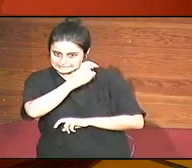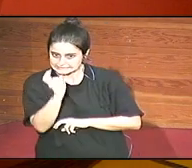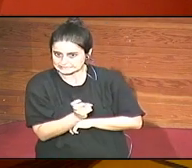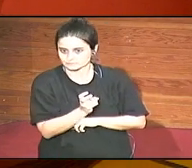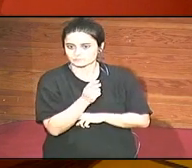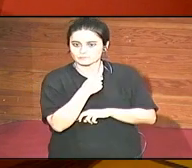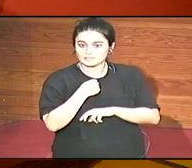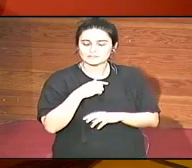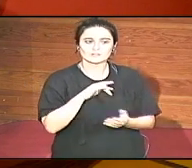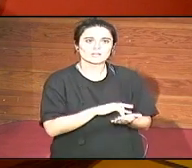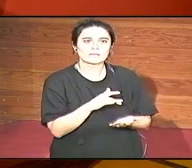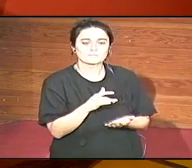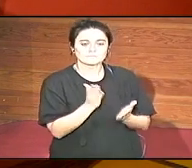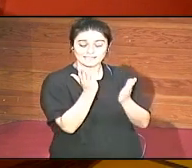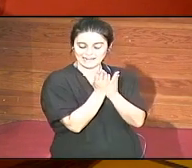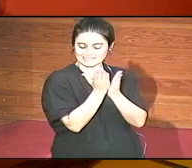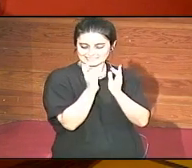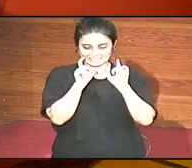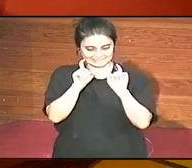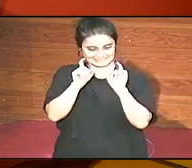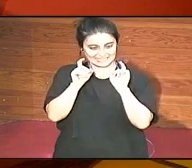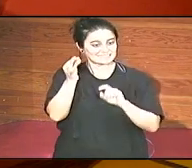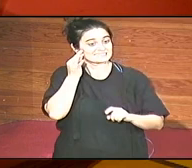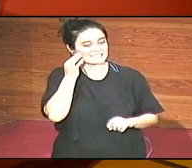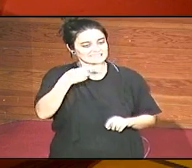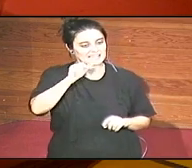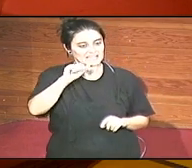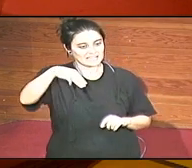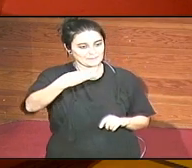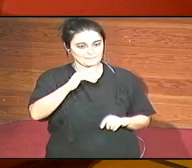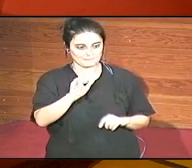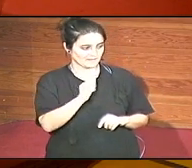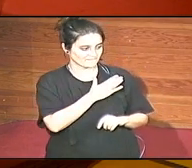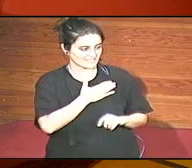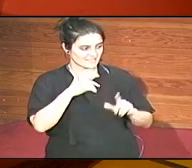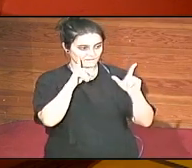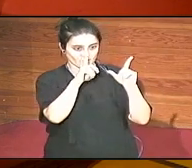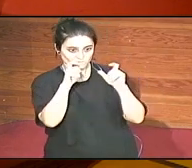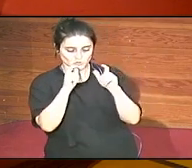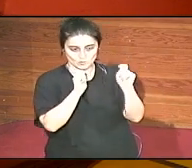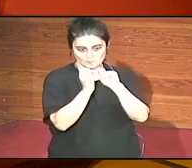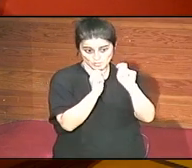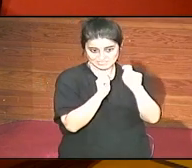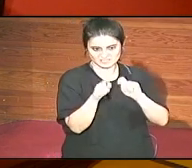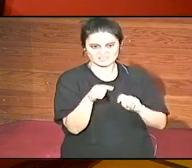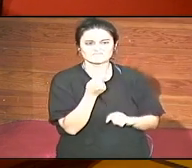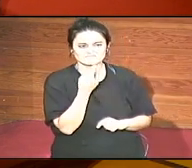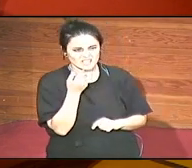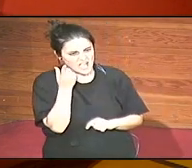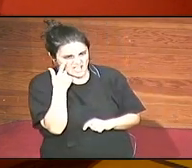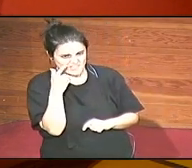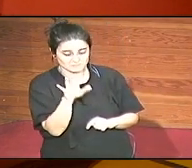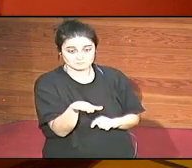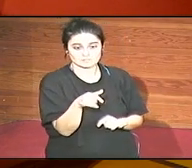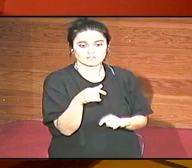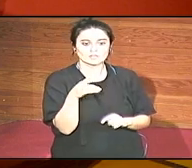y les estaba haciendo unas unas clases son las chicas cambian las que quieren ser fotoperiodistas como decía les dije mira hacer tres grupos y dedicárselo a